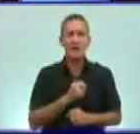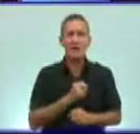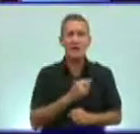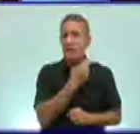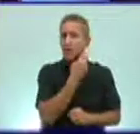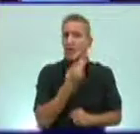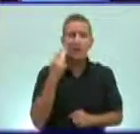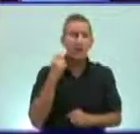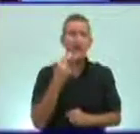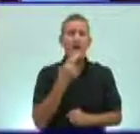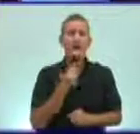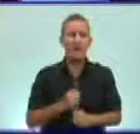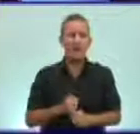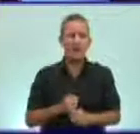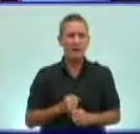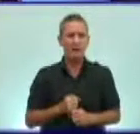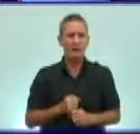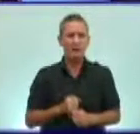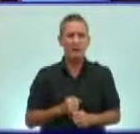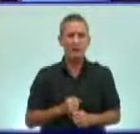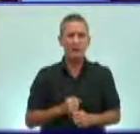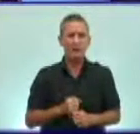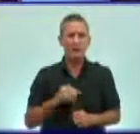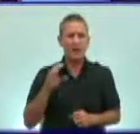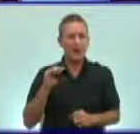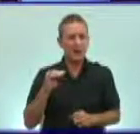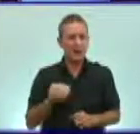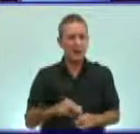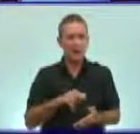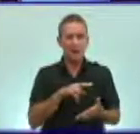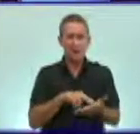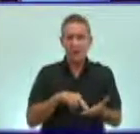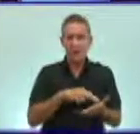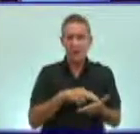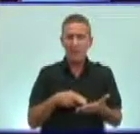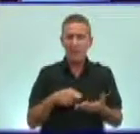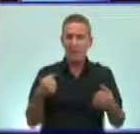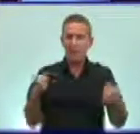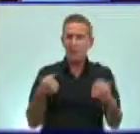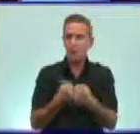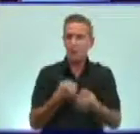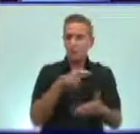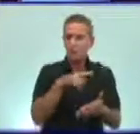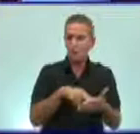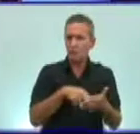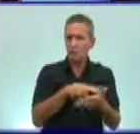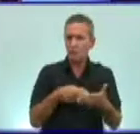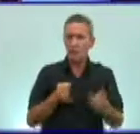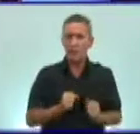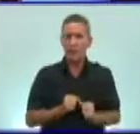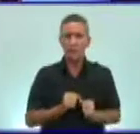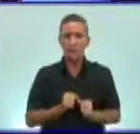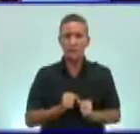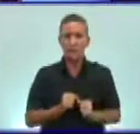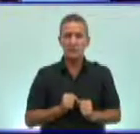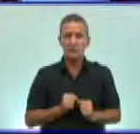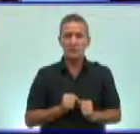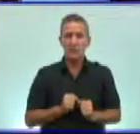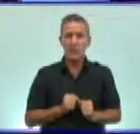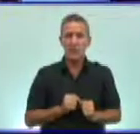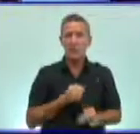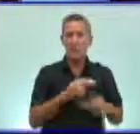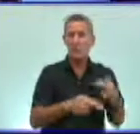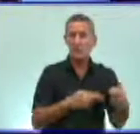contra plan. Es decir, ¿qué quiere decir plan contra plan? A una acción, una respuesta. a una reacción de